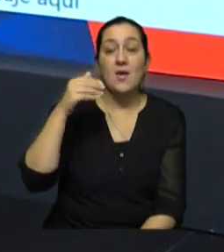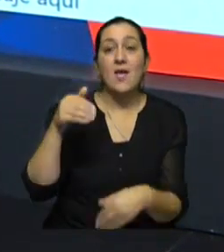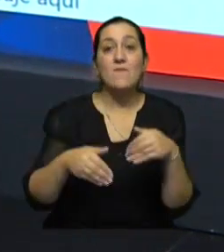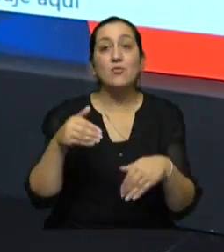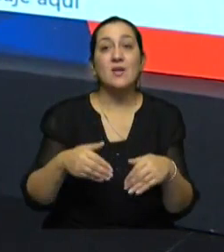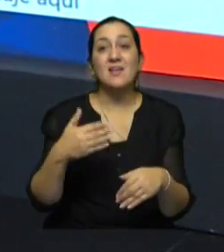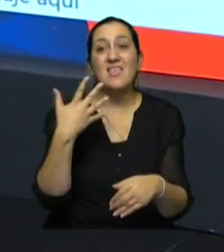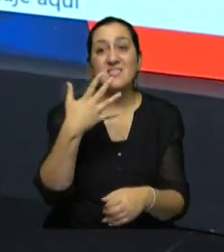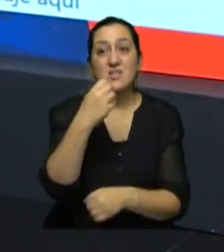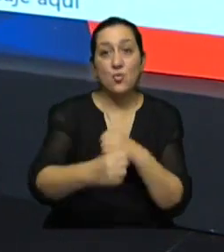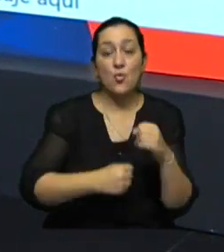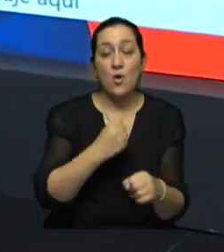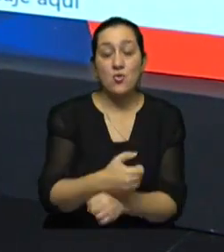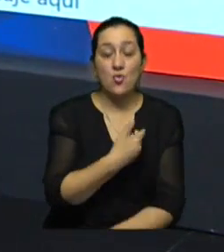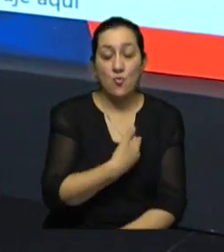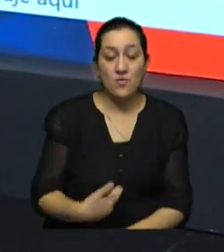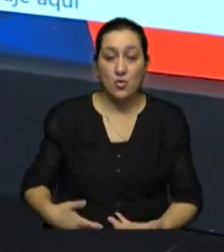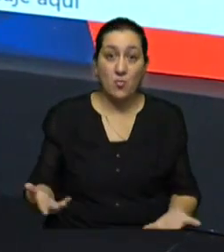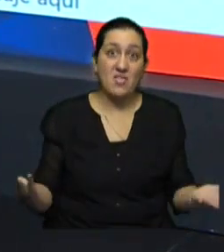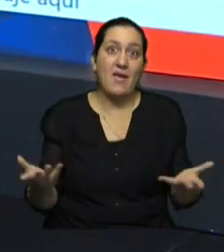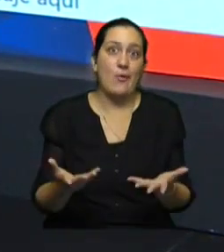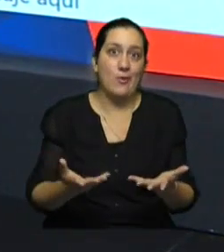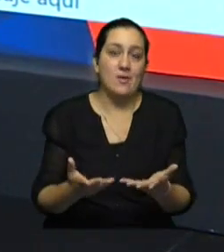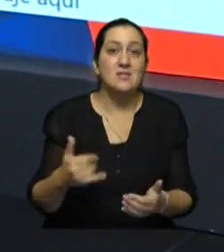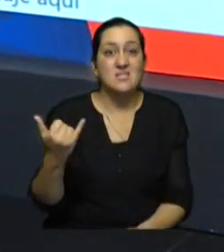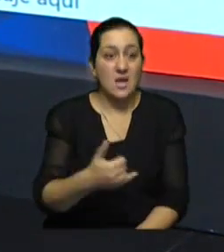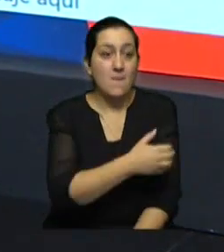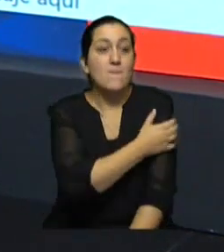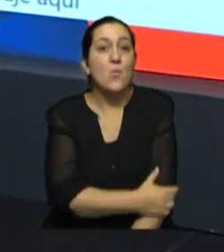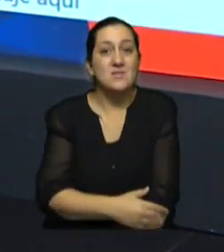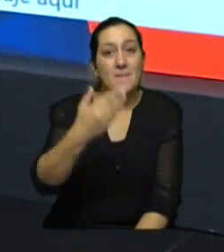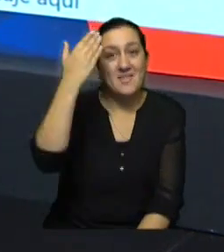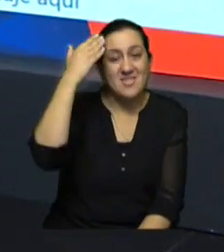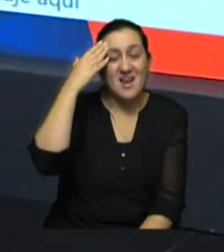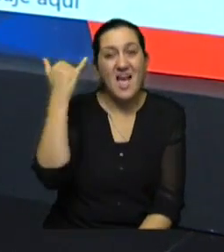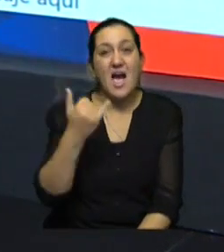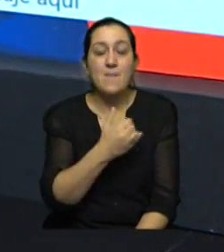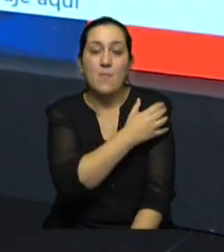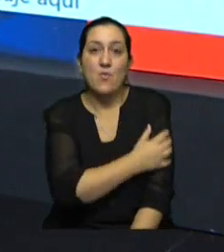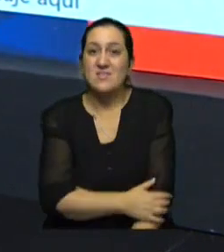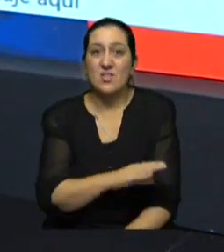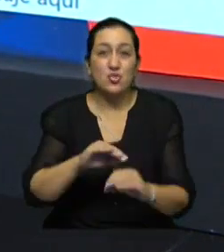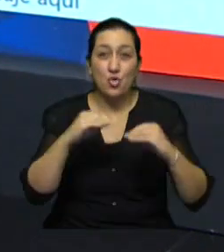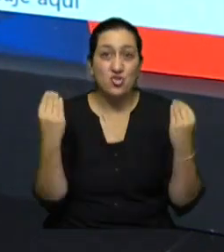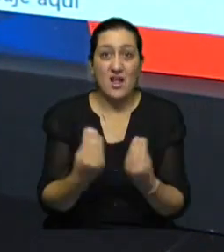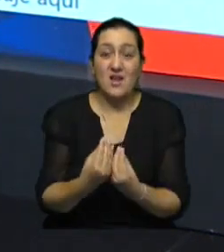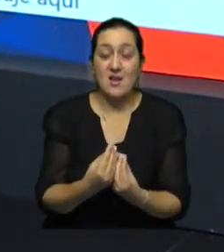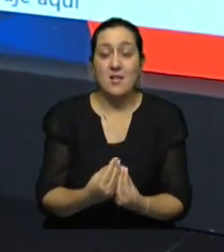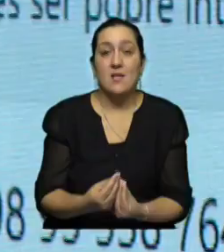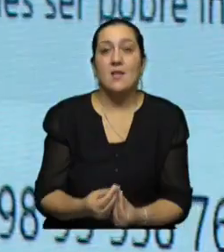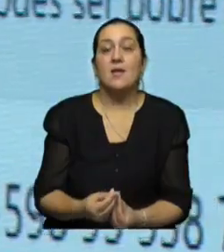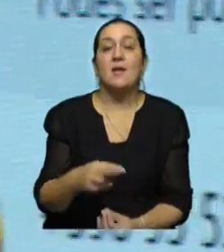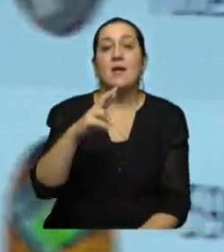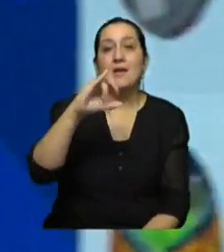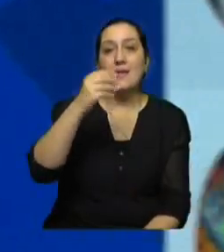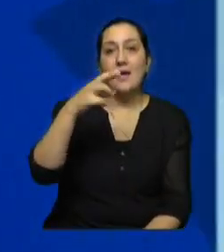5 años gobiernos como el que tenemos hoy. Si hay pobreza mental, hay pobreza total. Ricardo de Rivera. ¡Muy